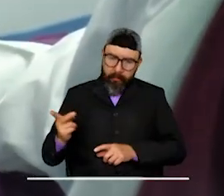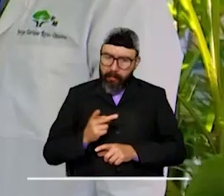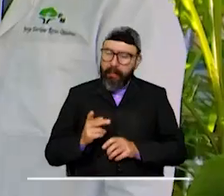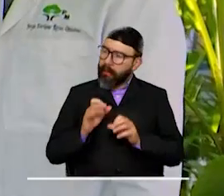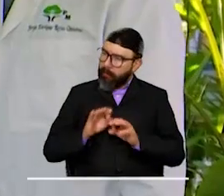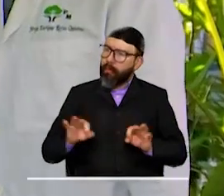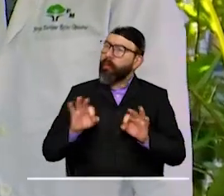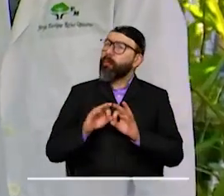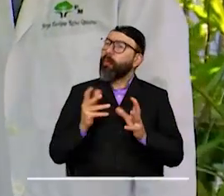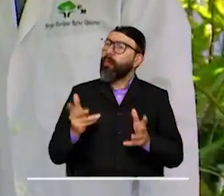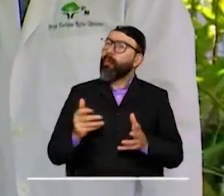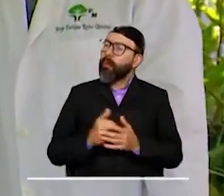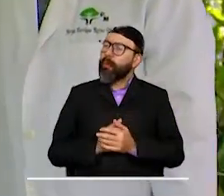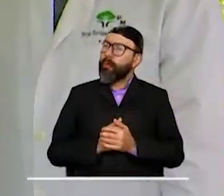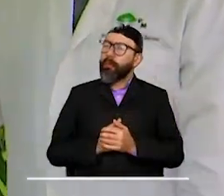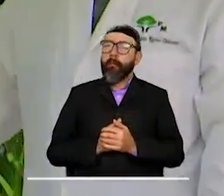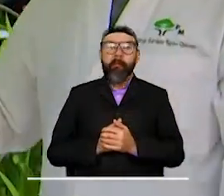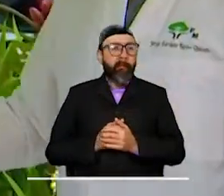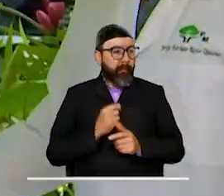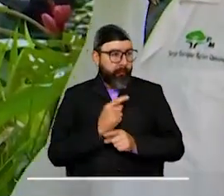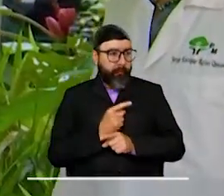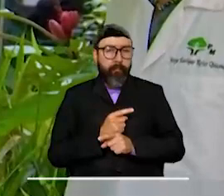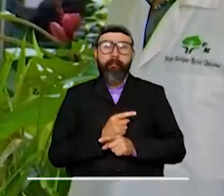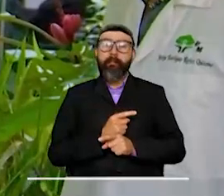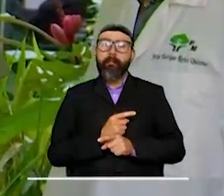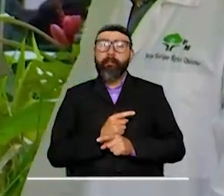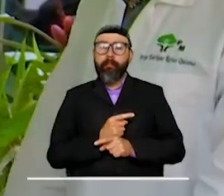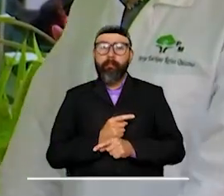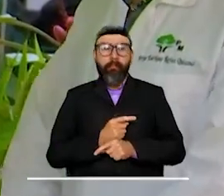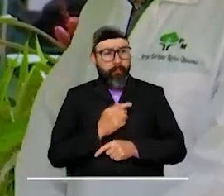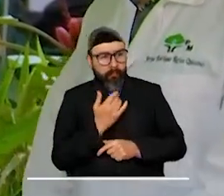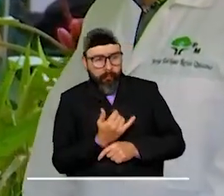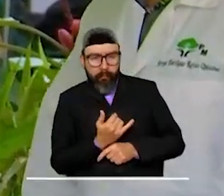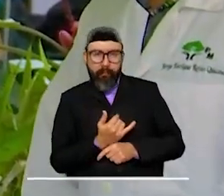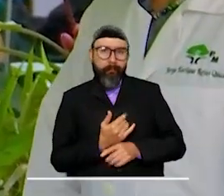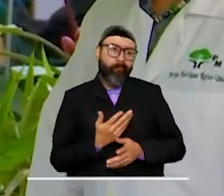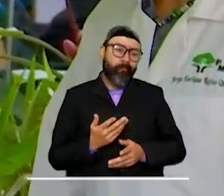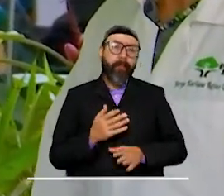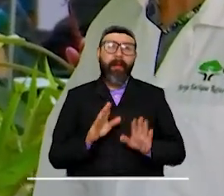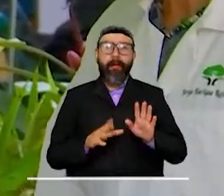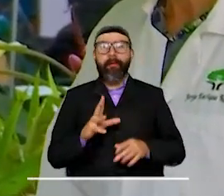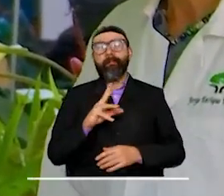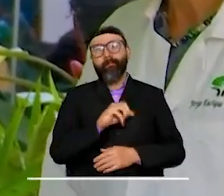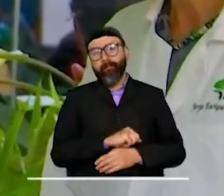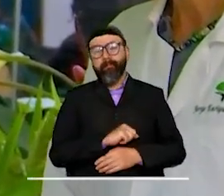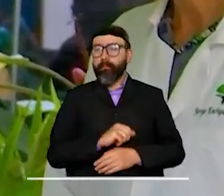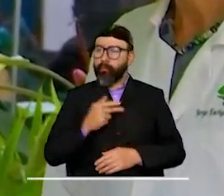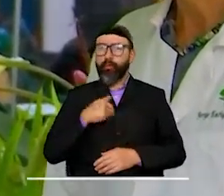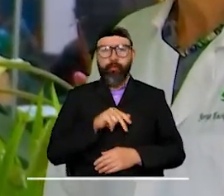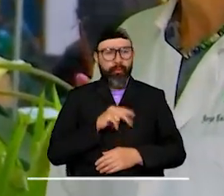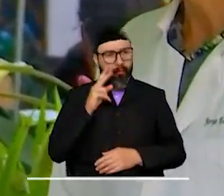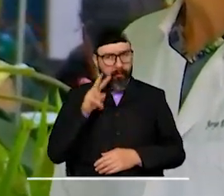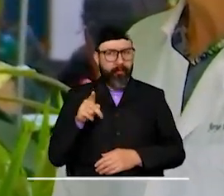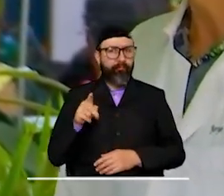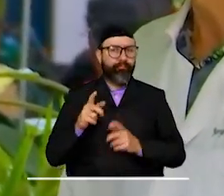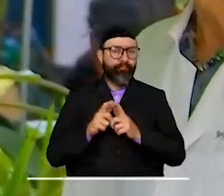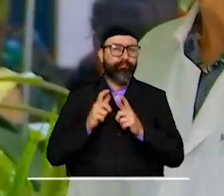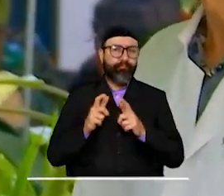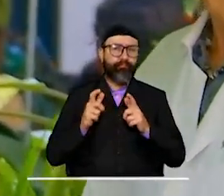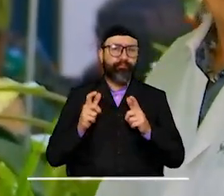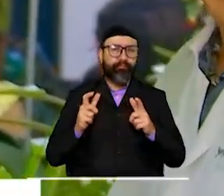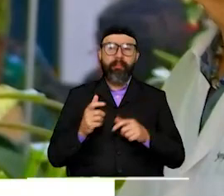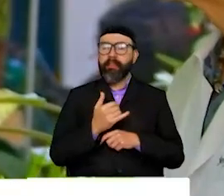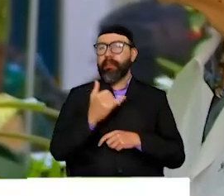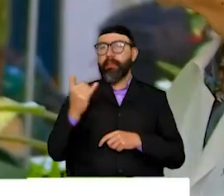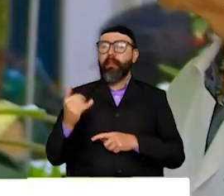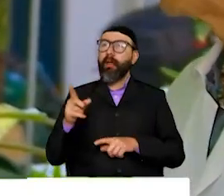Gracias, Doc. Sí, realmente estos son casos muy tristes que suceden, los hemos visto con mucha frecuencia, pacientes